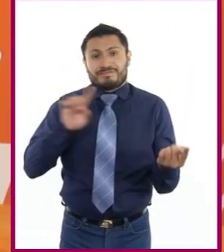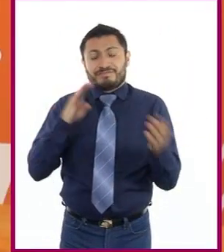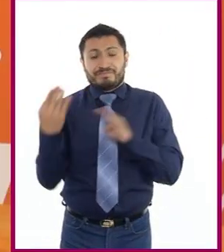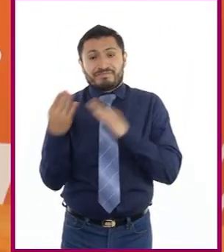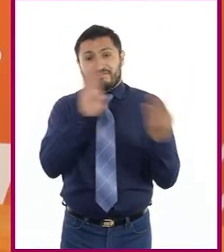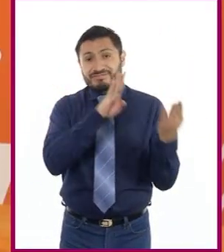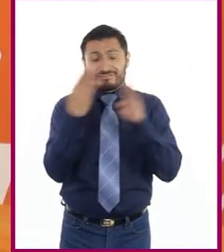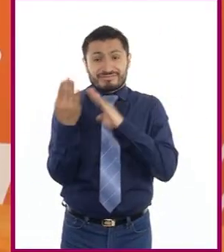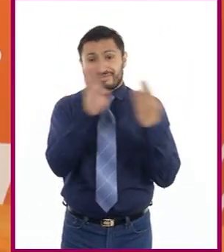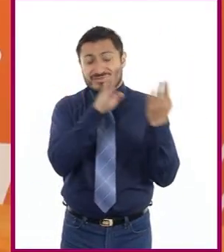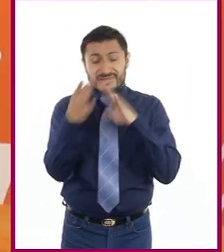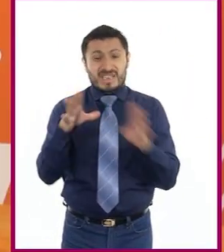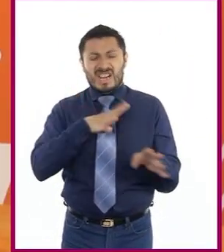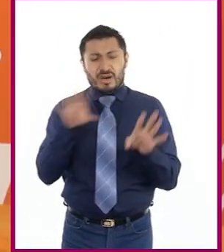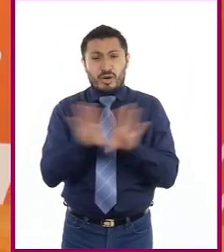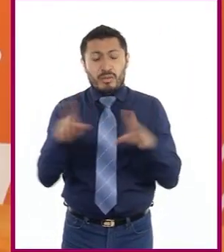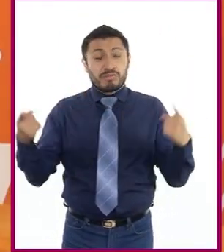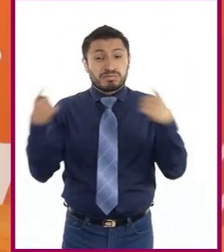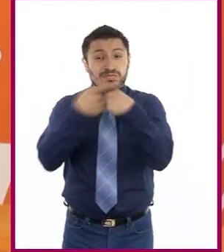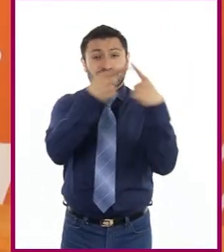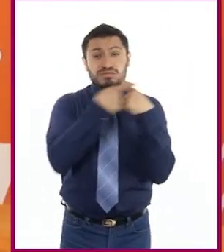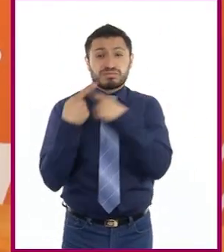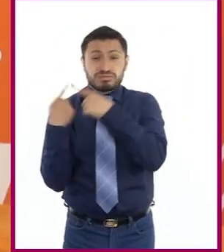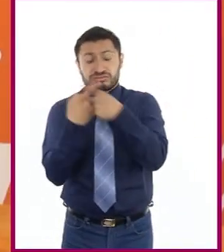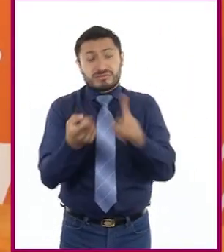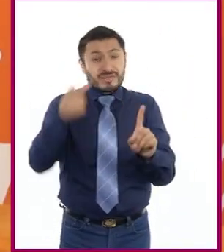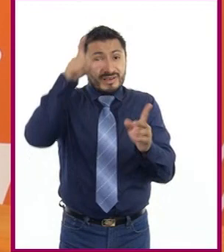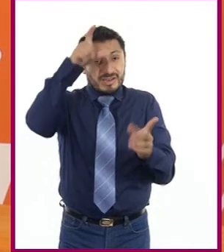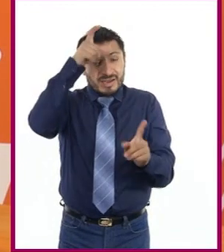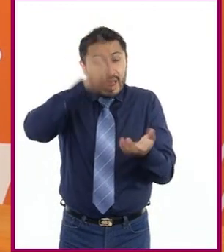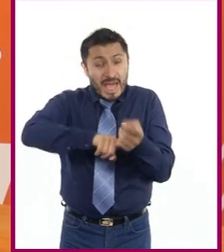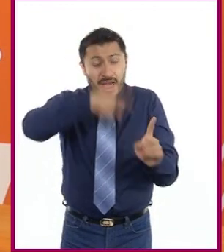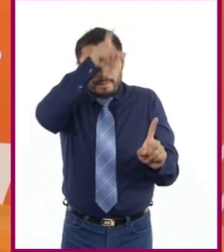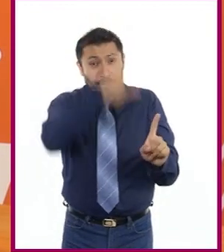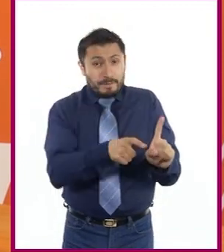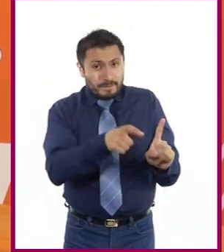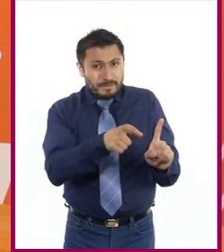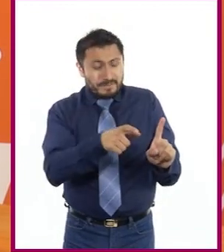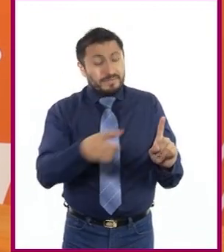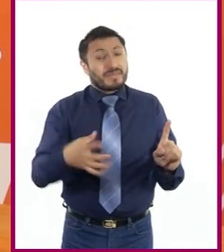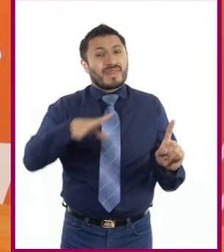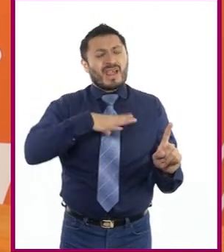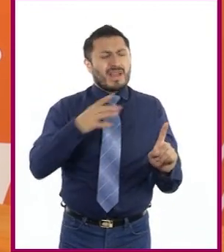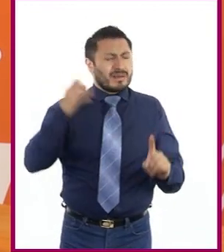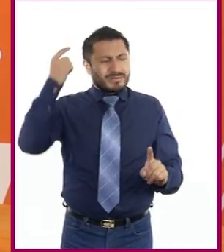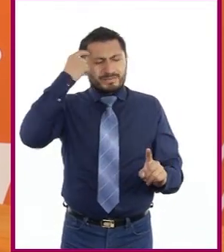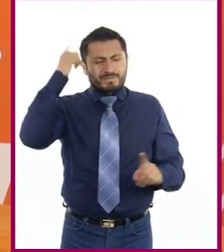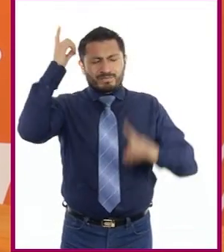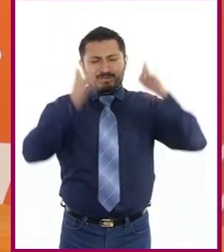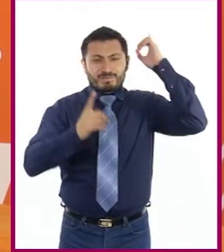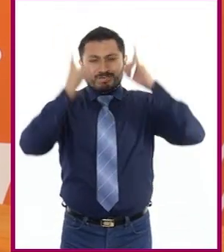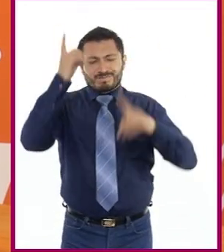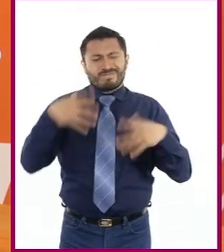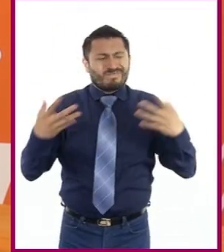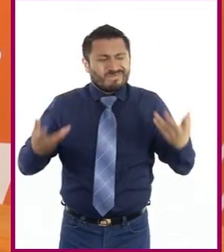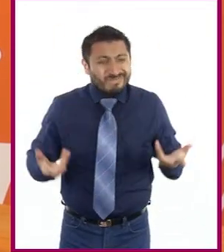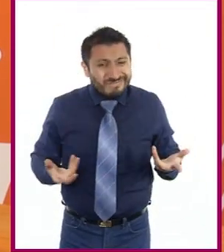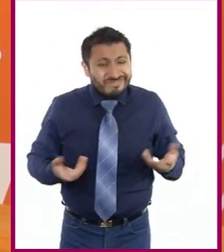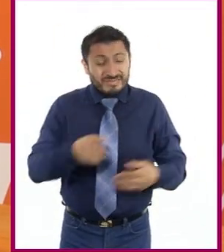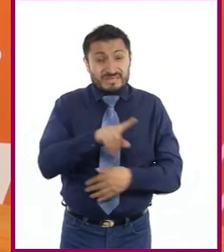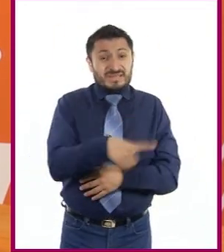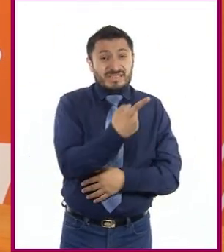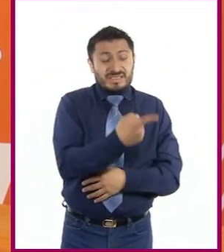originan desgarradoras contradicciones en el personaje protagonista y lo remiten a una duda profunda sobre el ser y